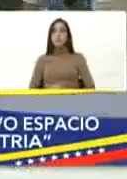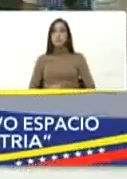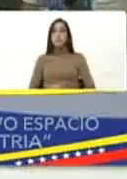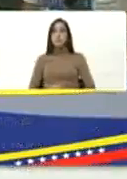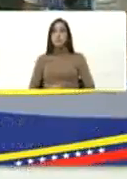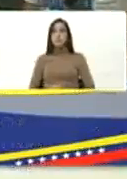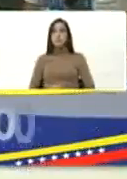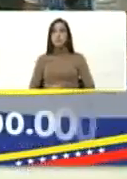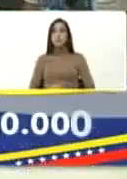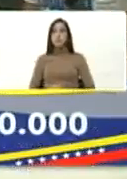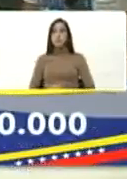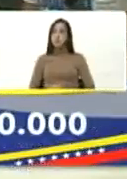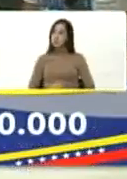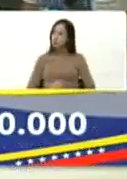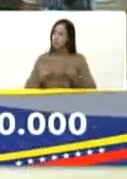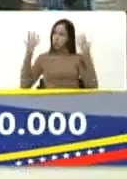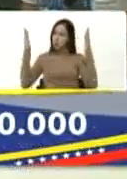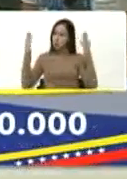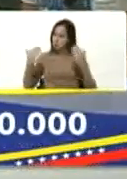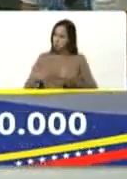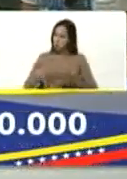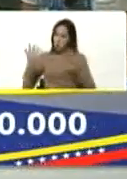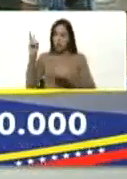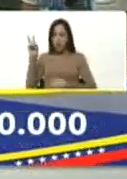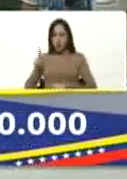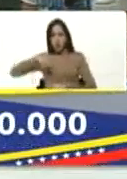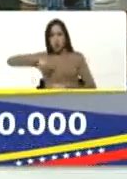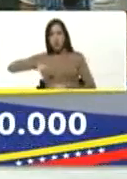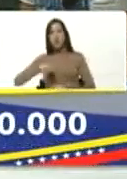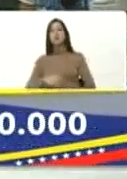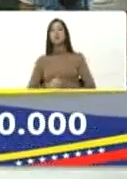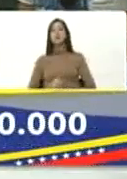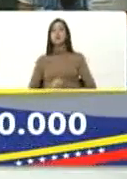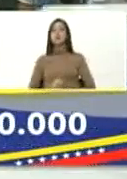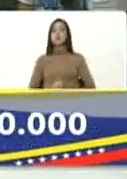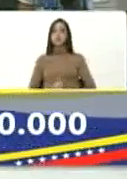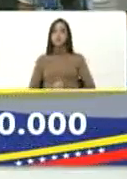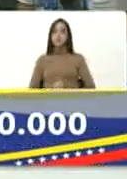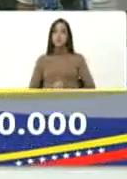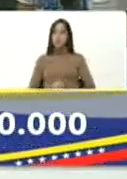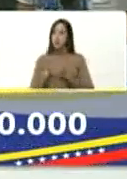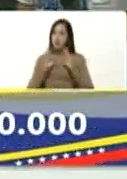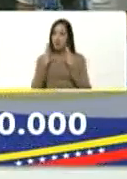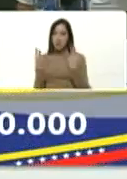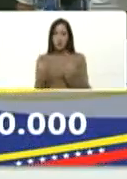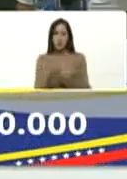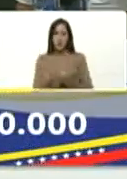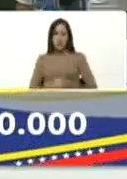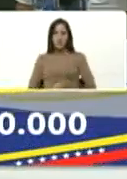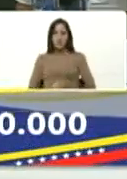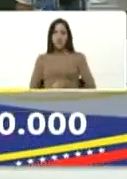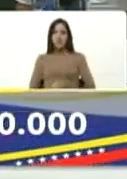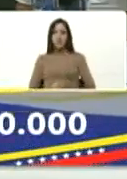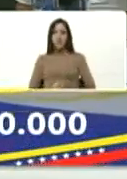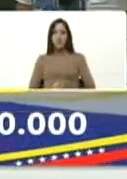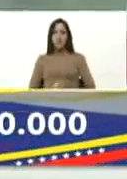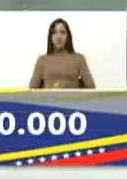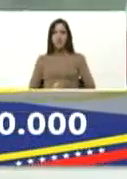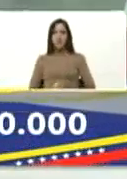Bueno, de aquí lo que le damos un aplauso, desde aquí de la Victoria, a esa familia